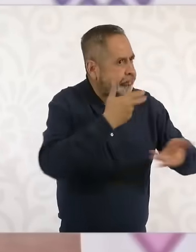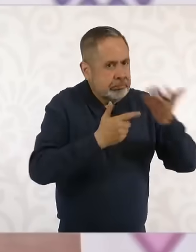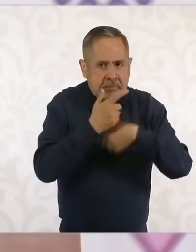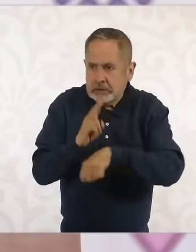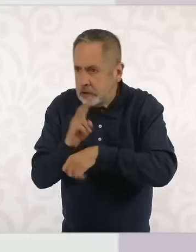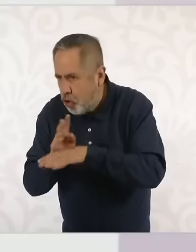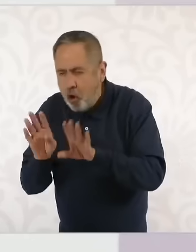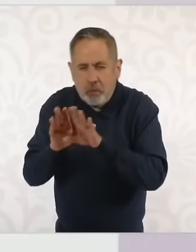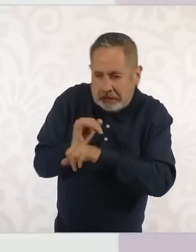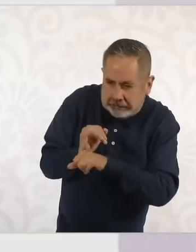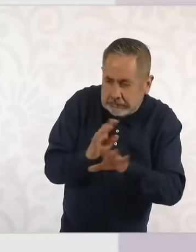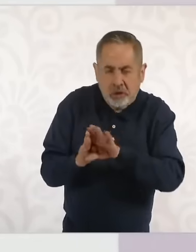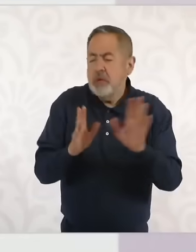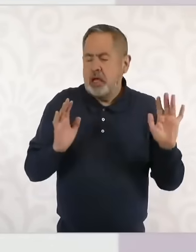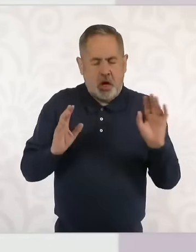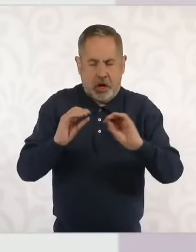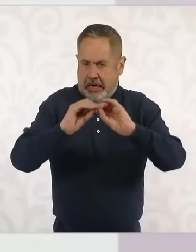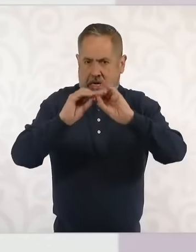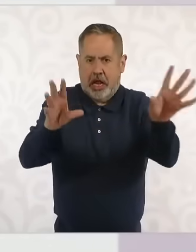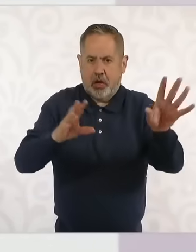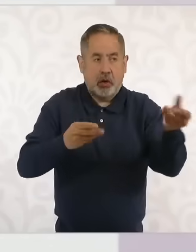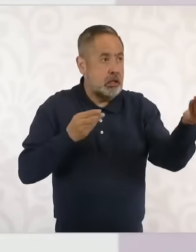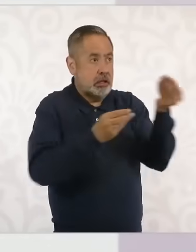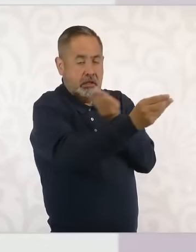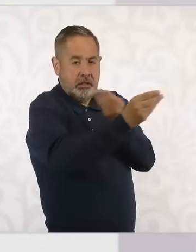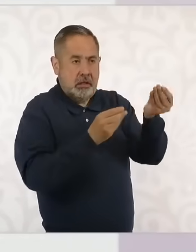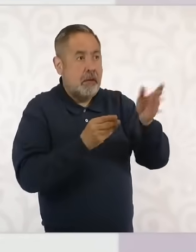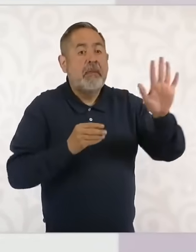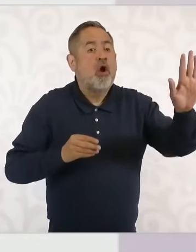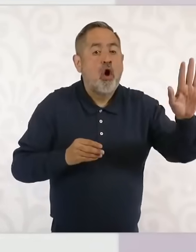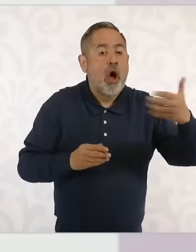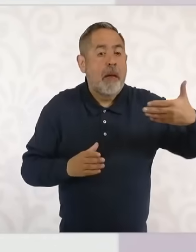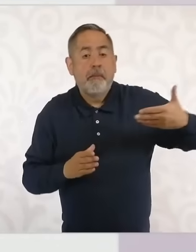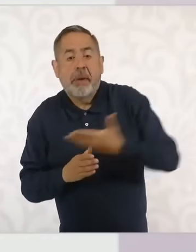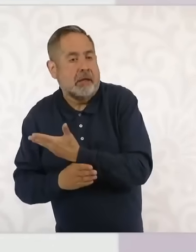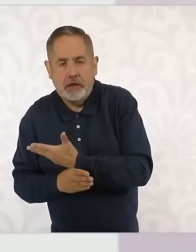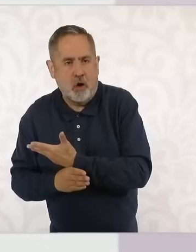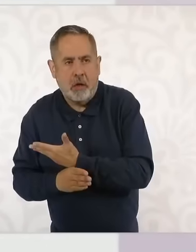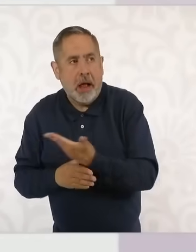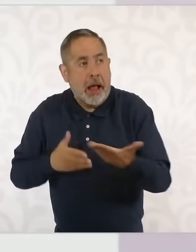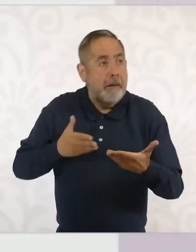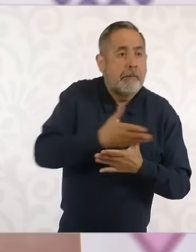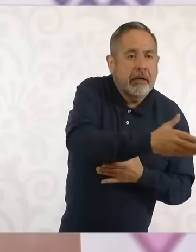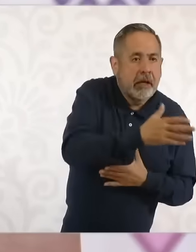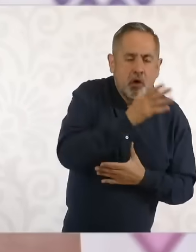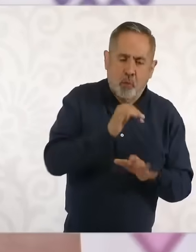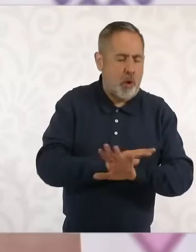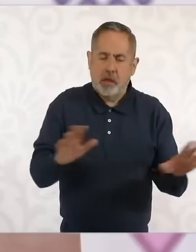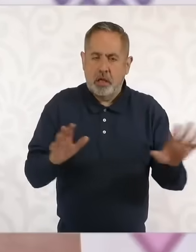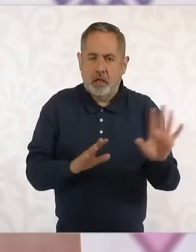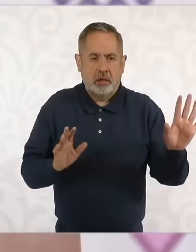en inteligencia, pero es muy clara la soberanía de las dos naciones. Y la responsabilidad, hay